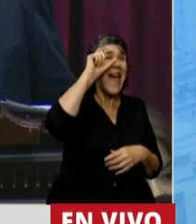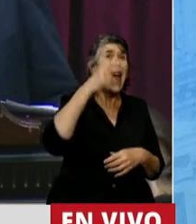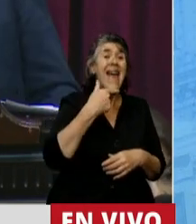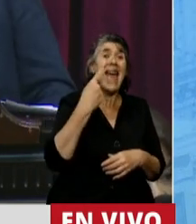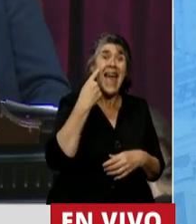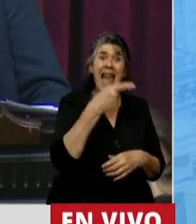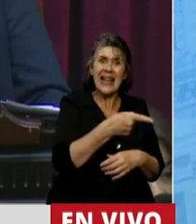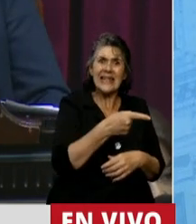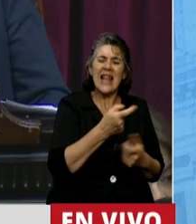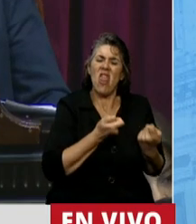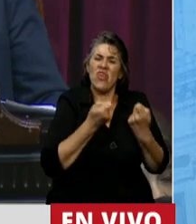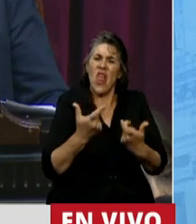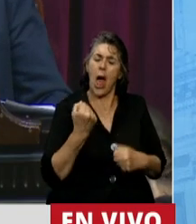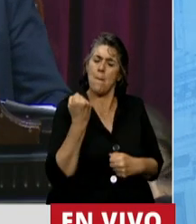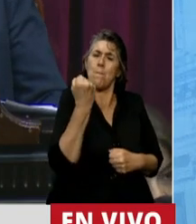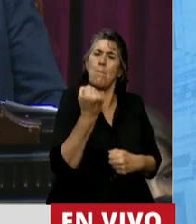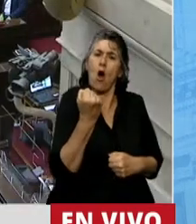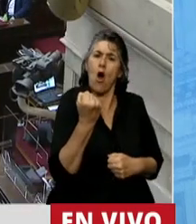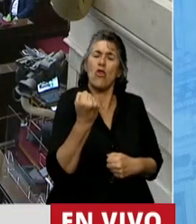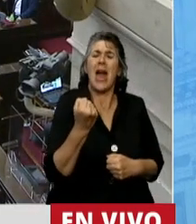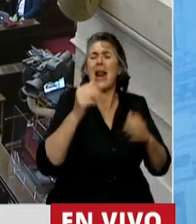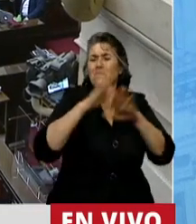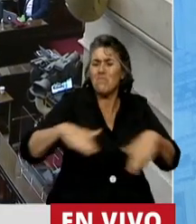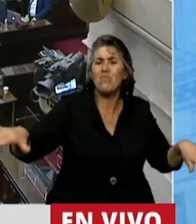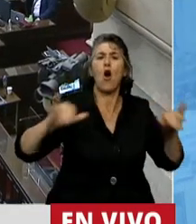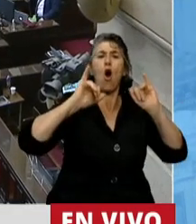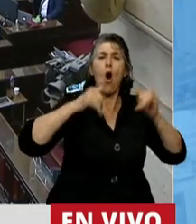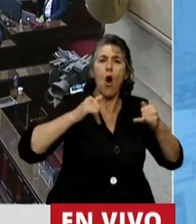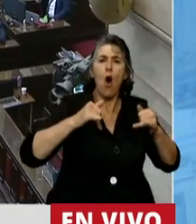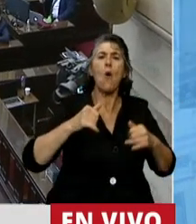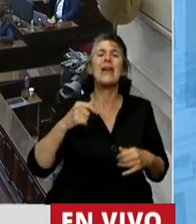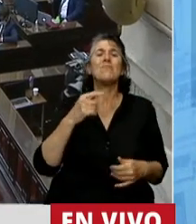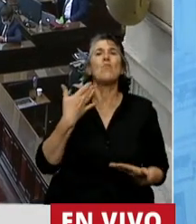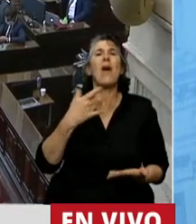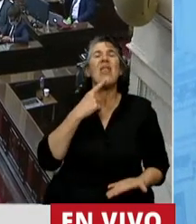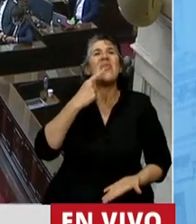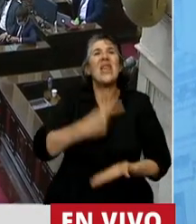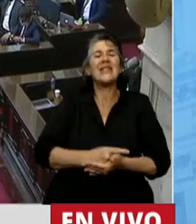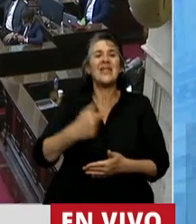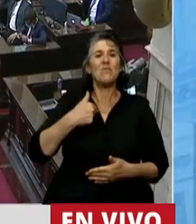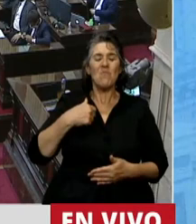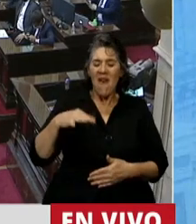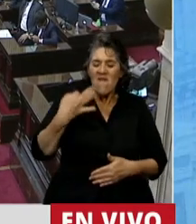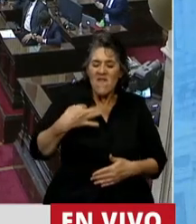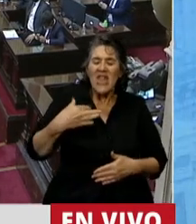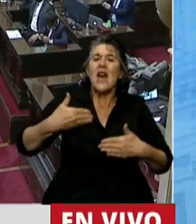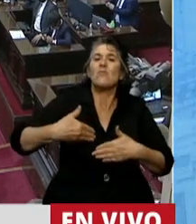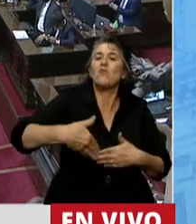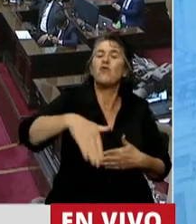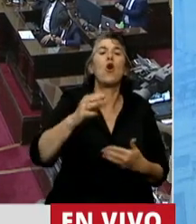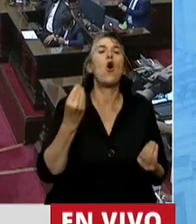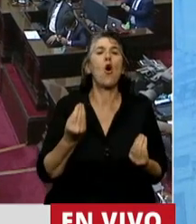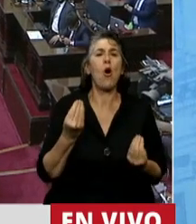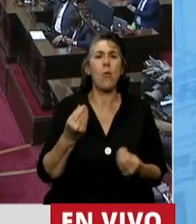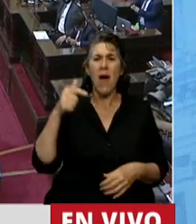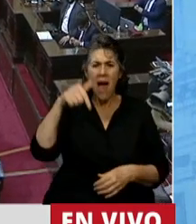se empoderen, que puedan decidir su proyecto de vida. Hoy, más que nunca, volvemos a